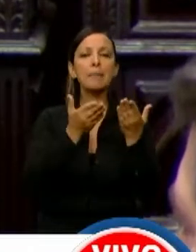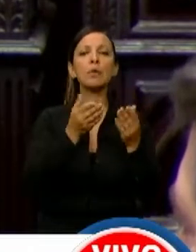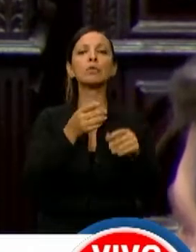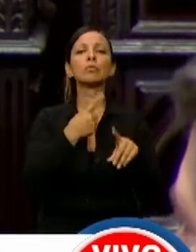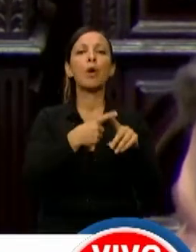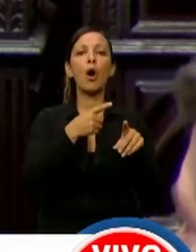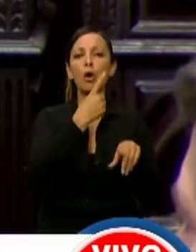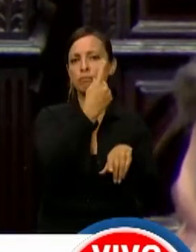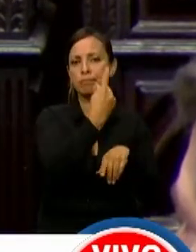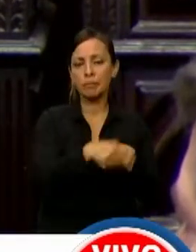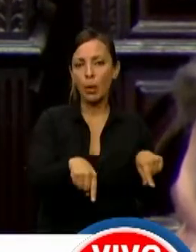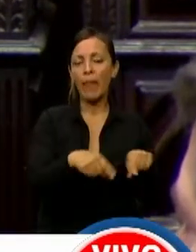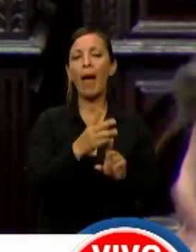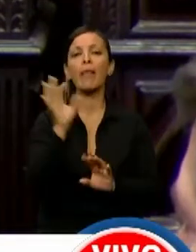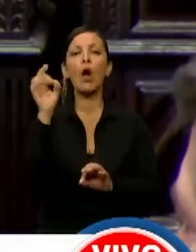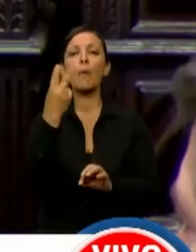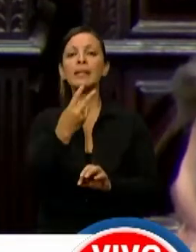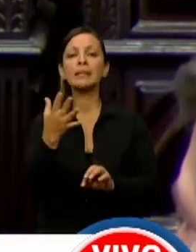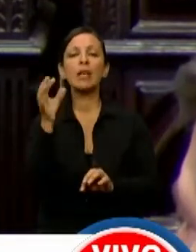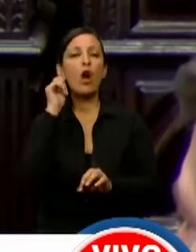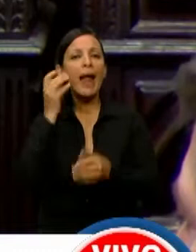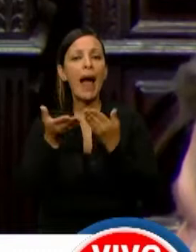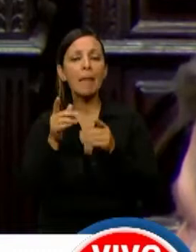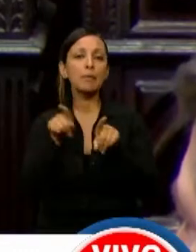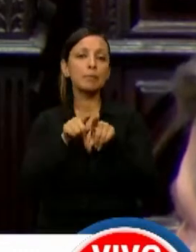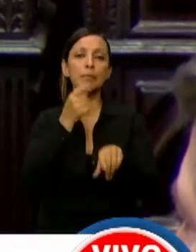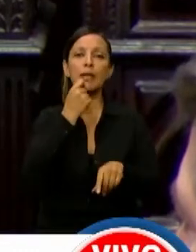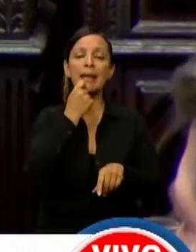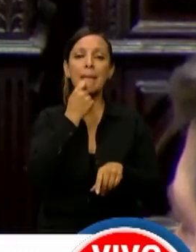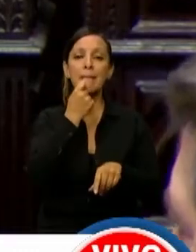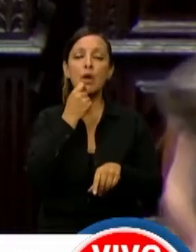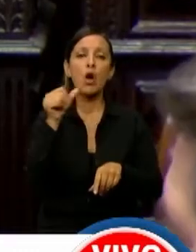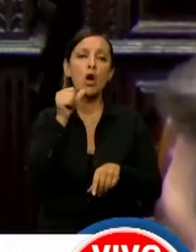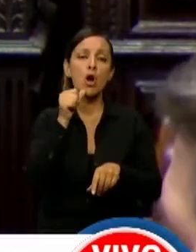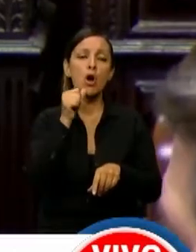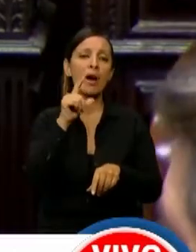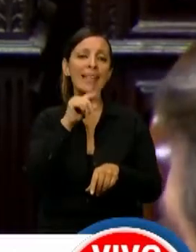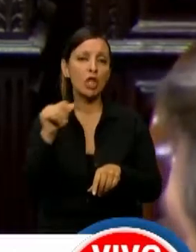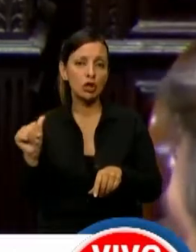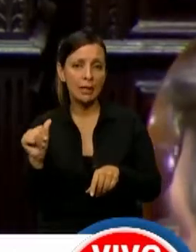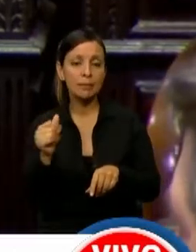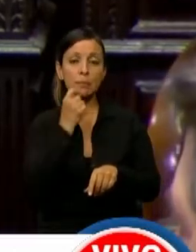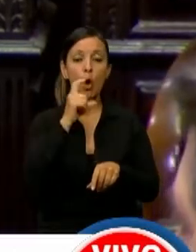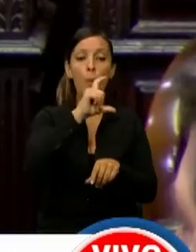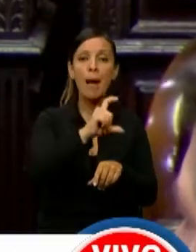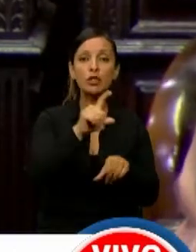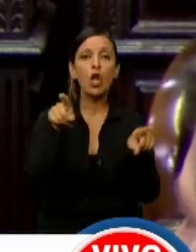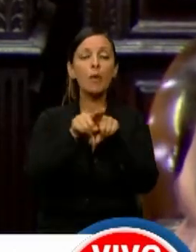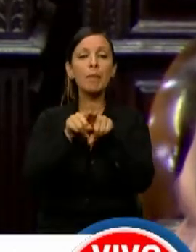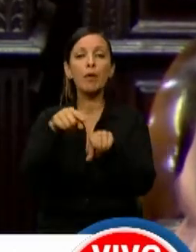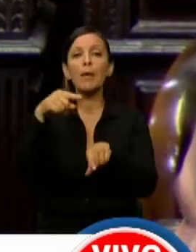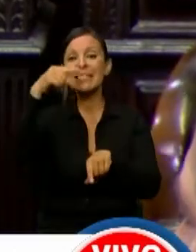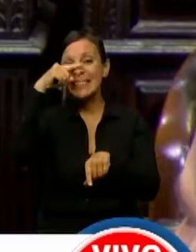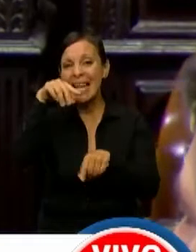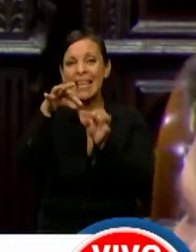o 35 gramos de azúcar por porción, como pasa en el caso de las gaseosas. Un vaso son 7 sobrecitos de